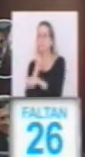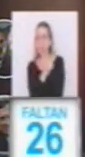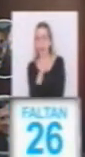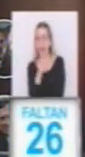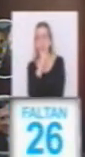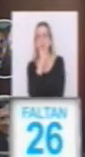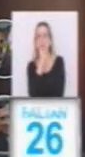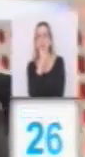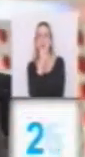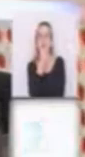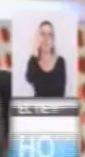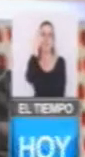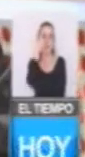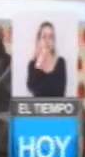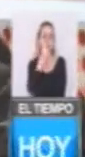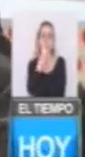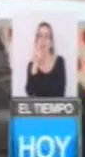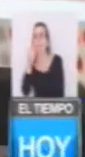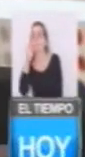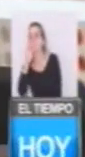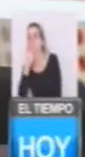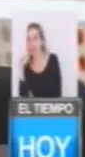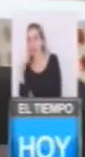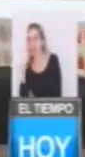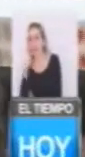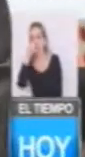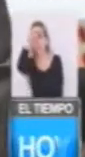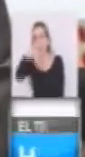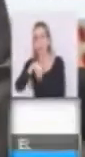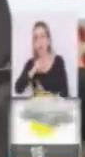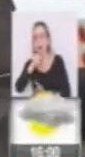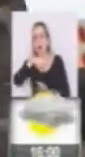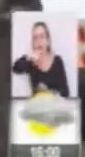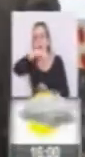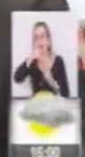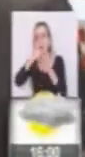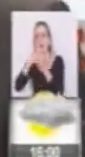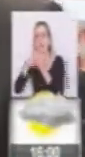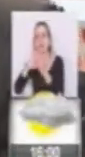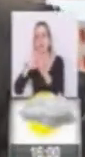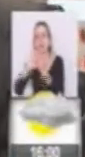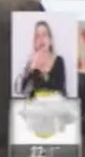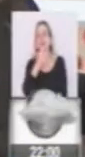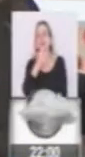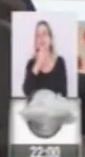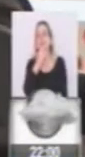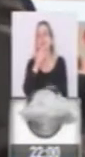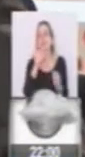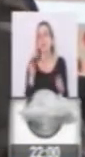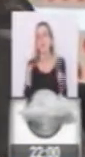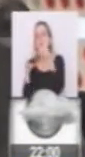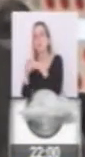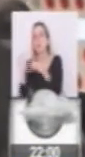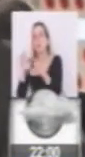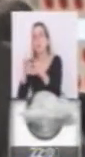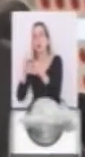Massa para, digamos, pasarse a su espacio y le ofrece algún gabinete? Bueno, ¿define el